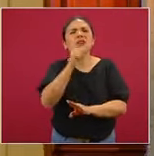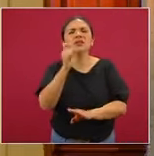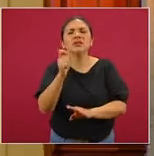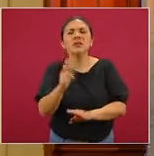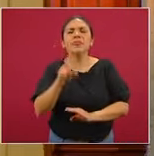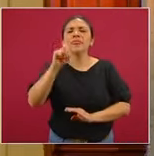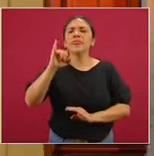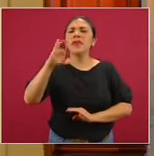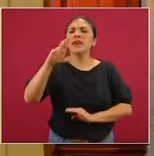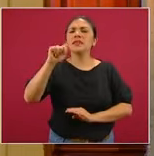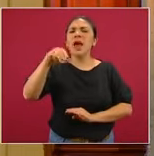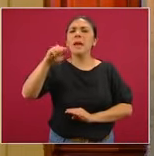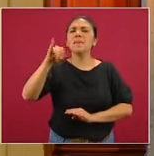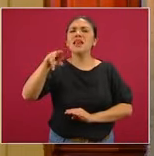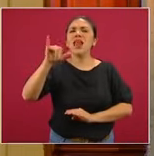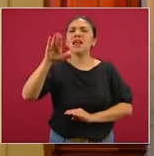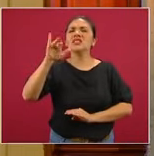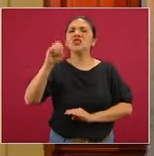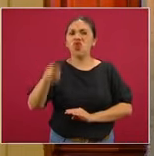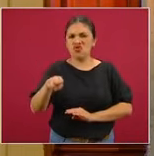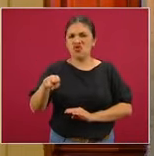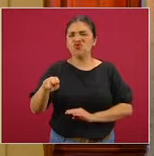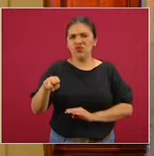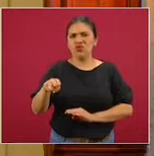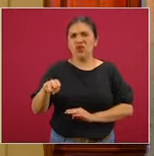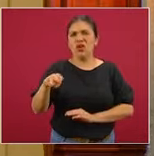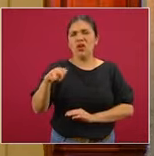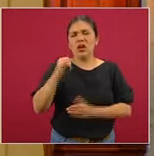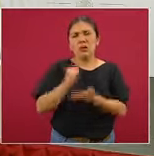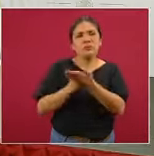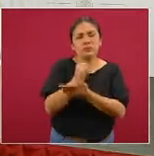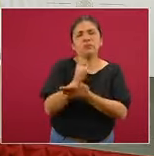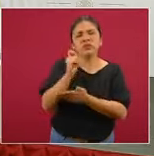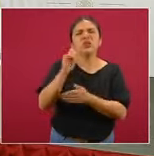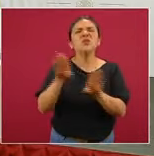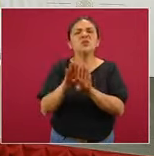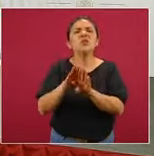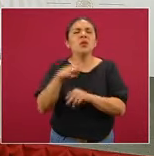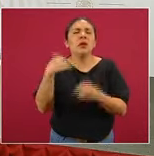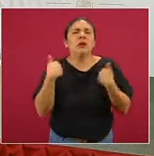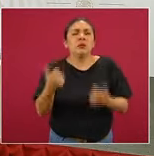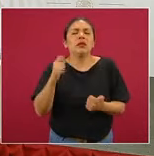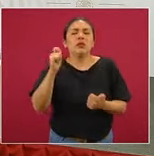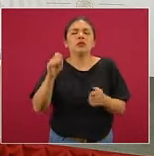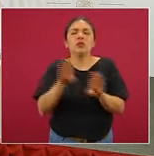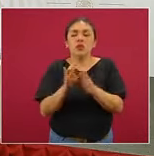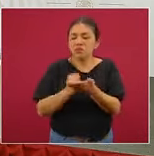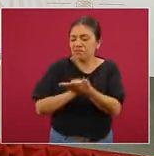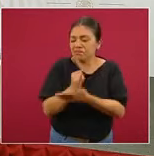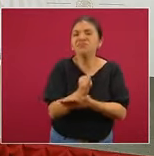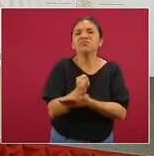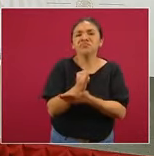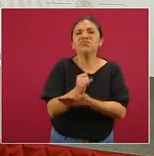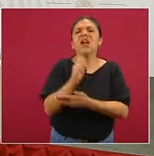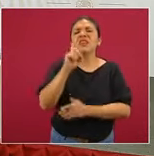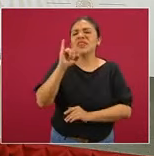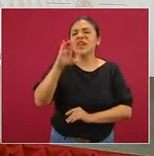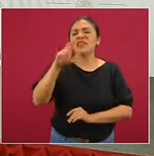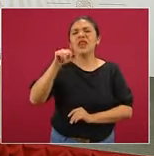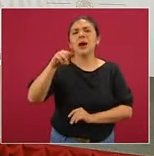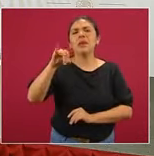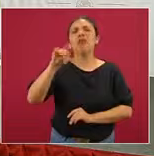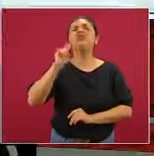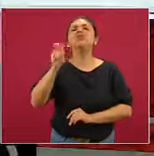la dictaminación clínico-epidemiológica, que como su nombre lo dice, o para efectos de la dictaminación,